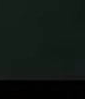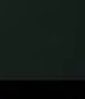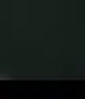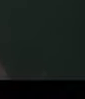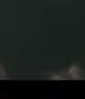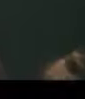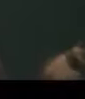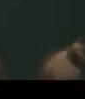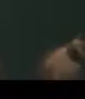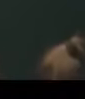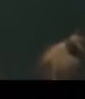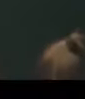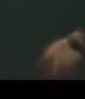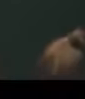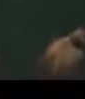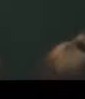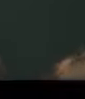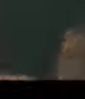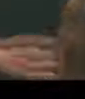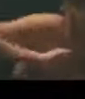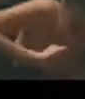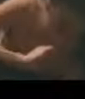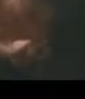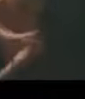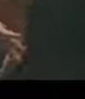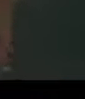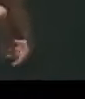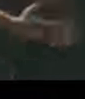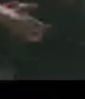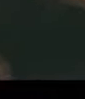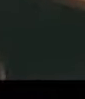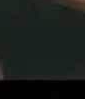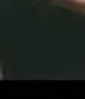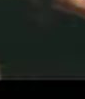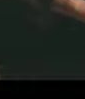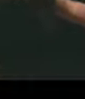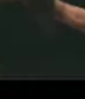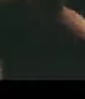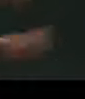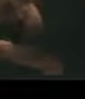entregar. Hay que estar en la